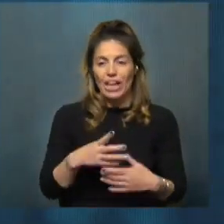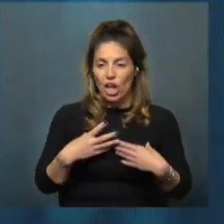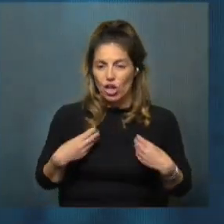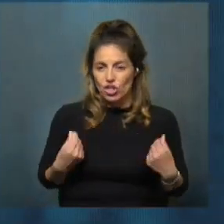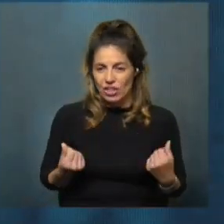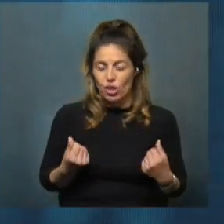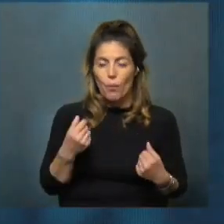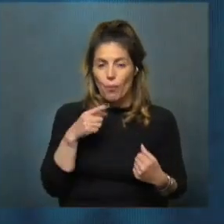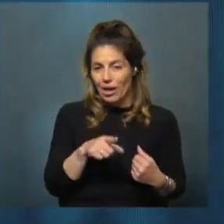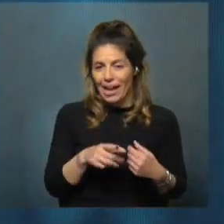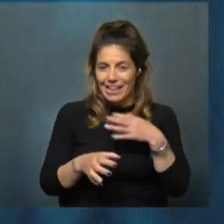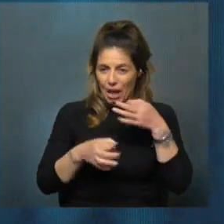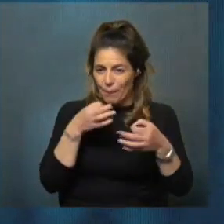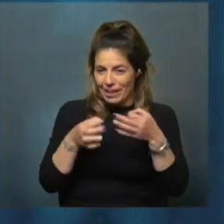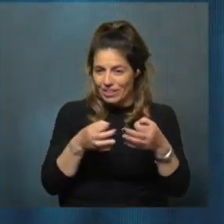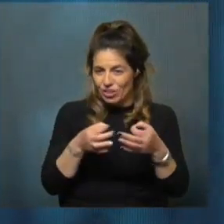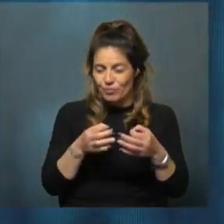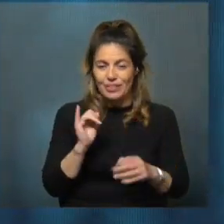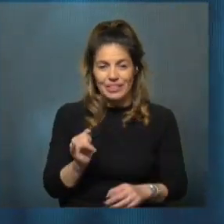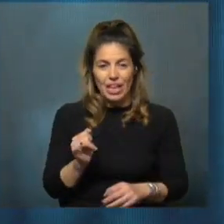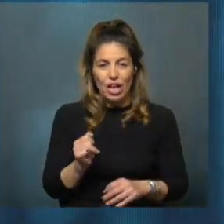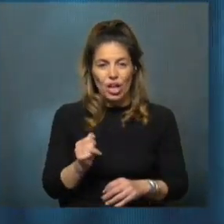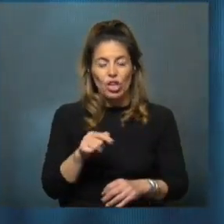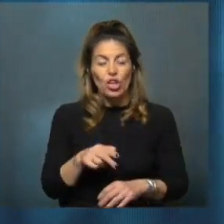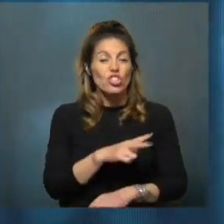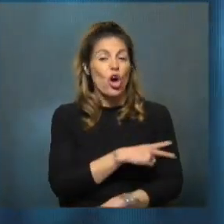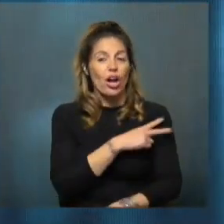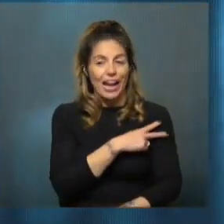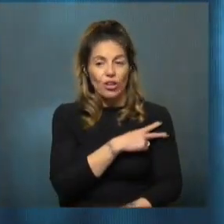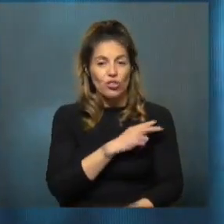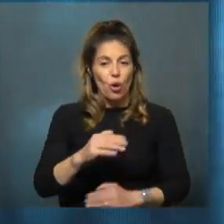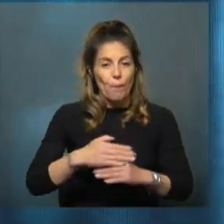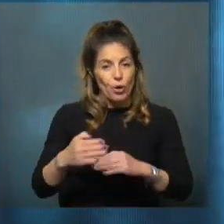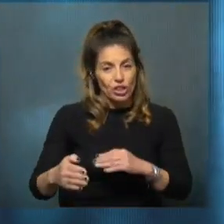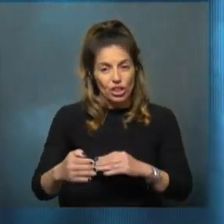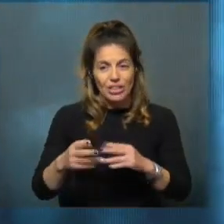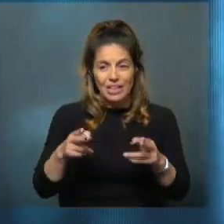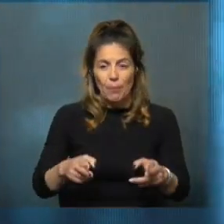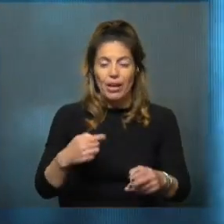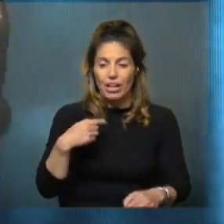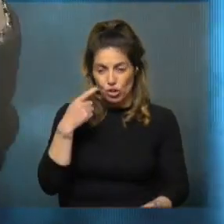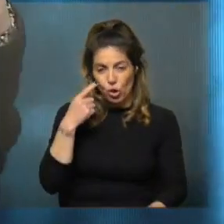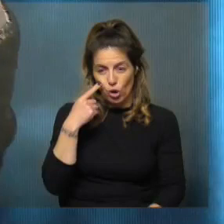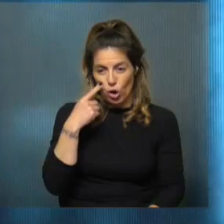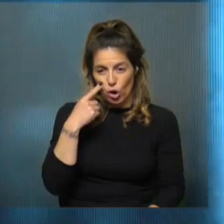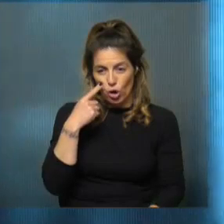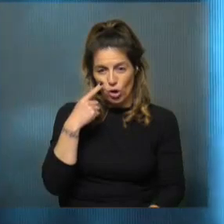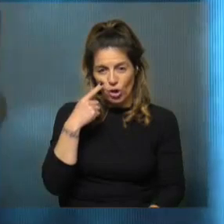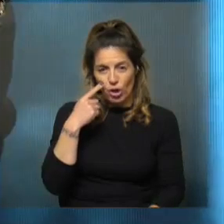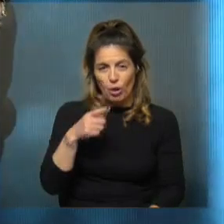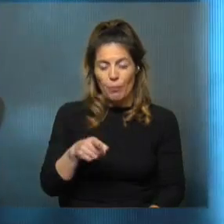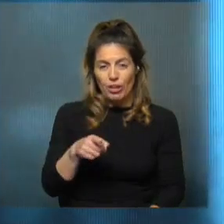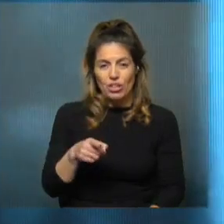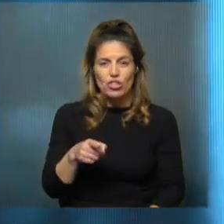explicación sí quizá todos esos cargos son posteriores a la época que yo conozco más íntimamente porque la